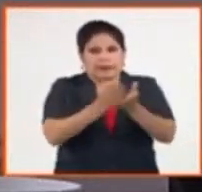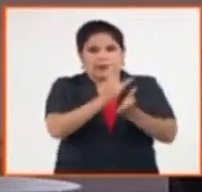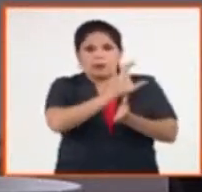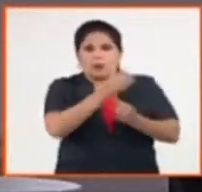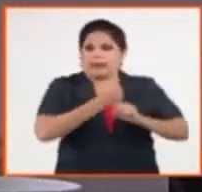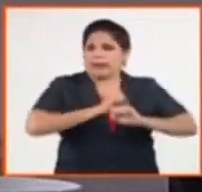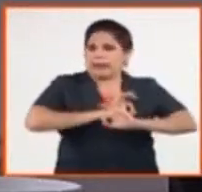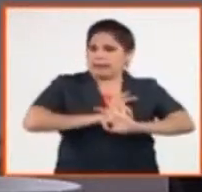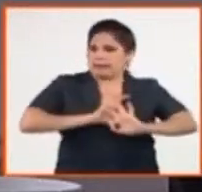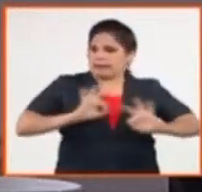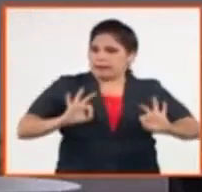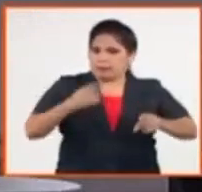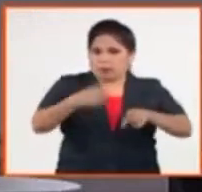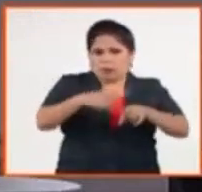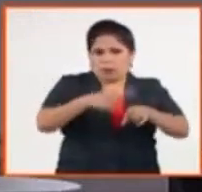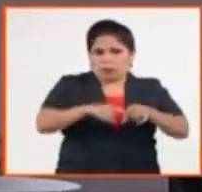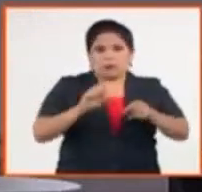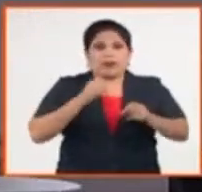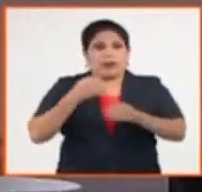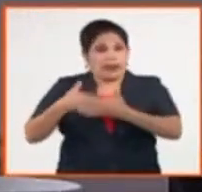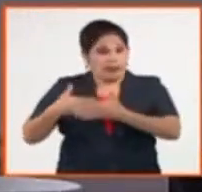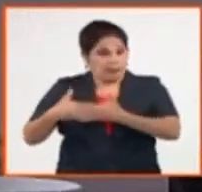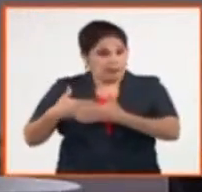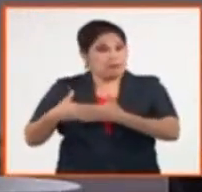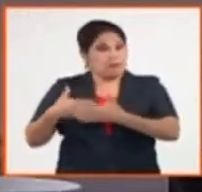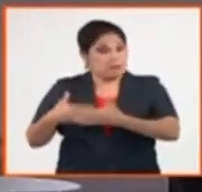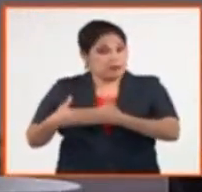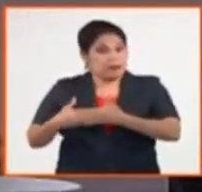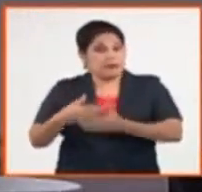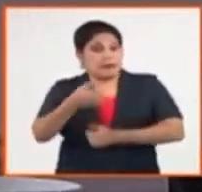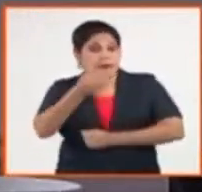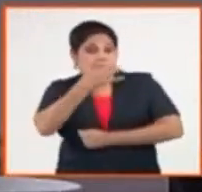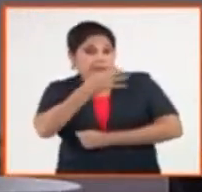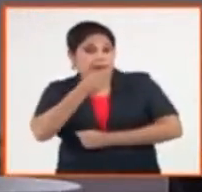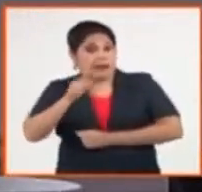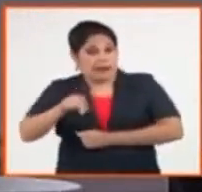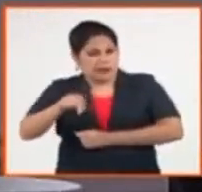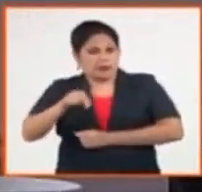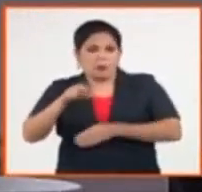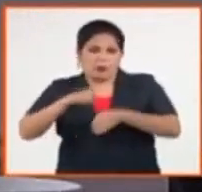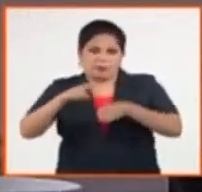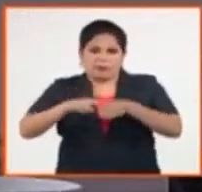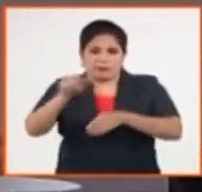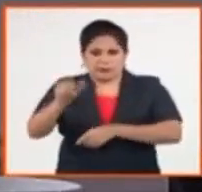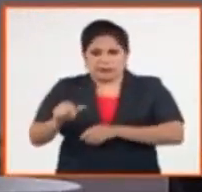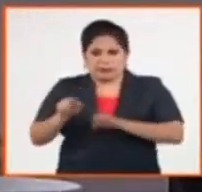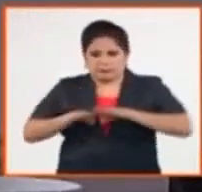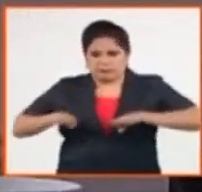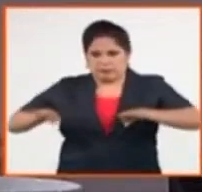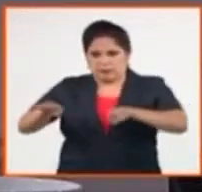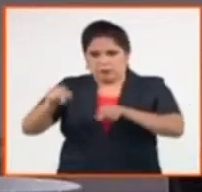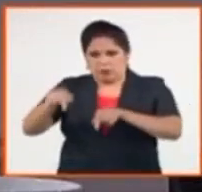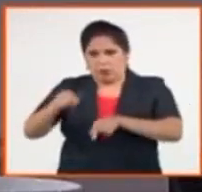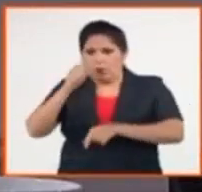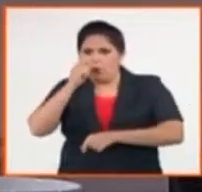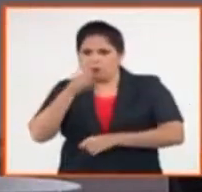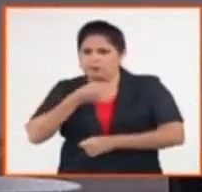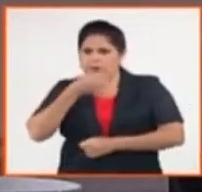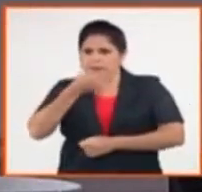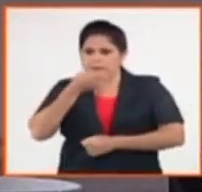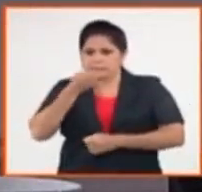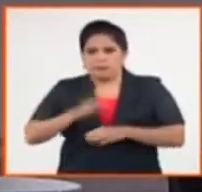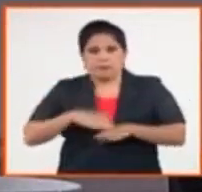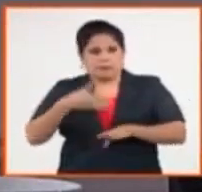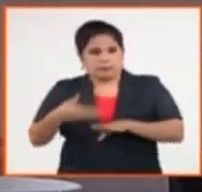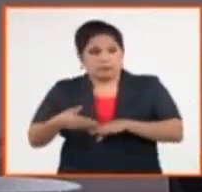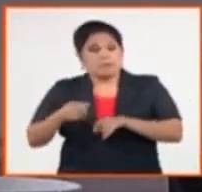muchas entidades, desde las empresas de Biocuba Pharma, bueno, aquí representada en la tarde-noche de hoy, de manera